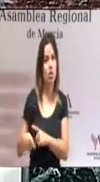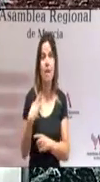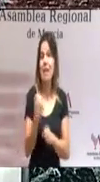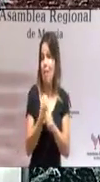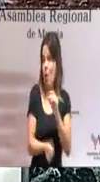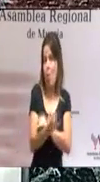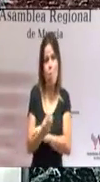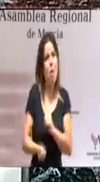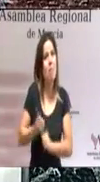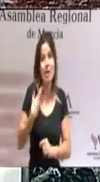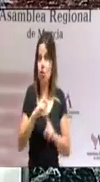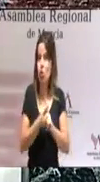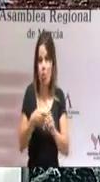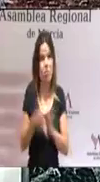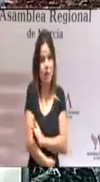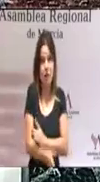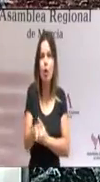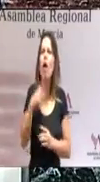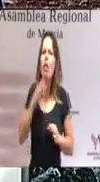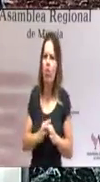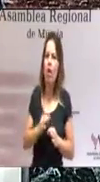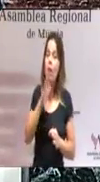solución definitiva. Pero